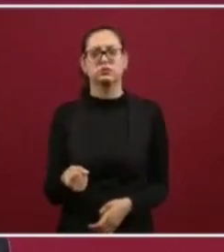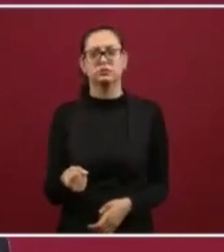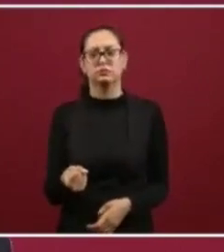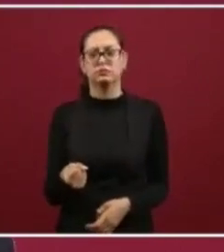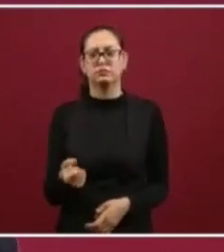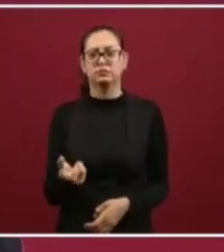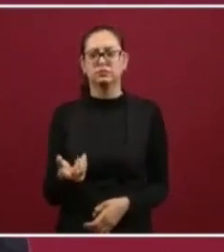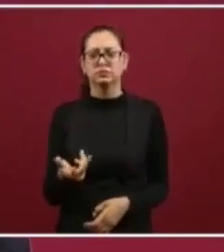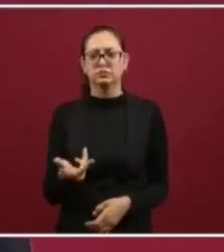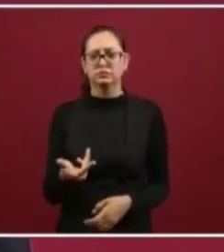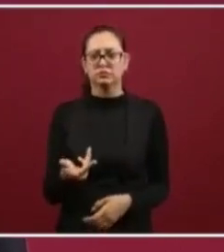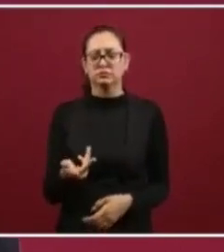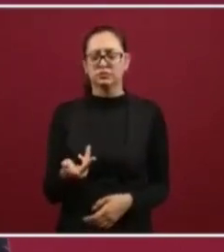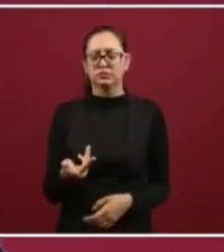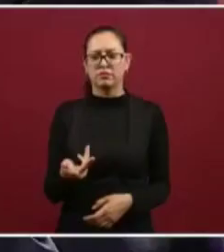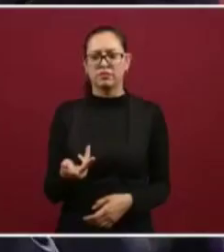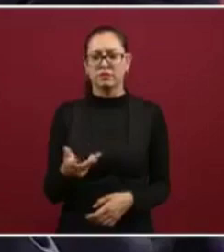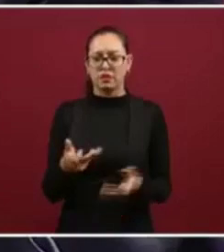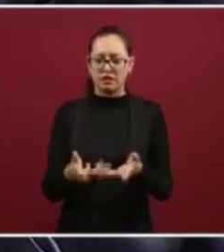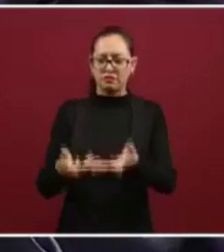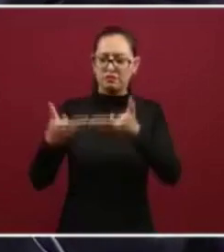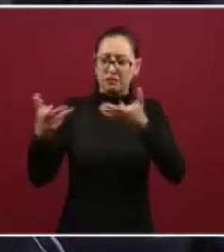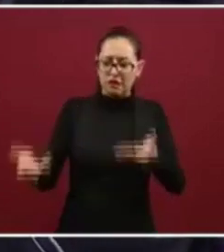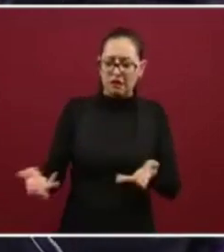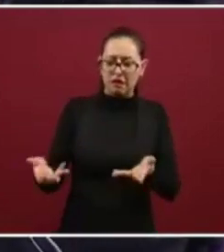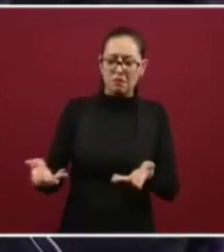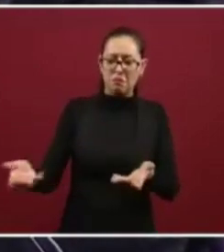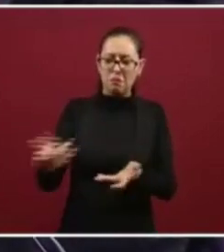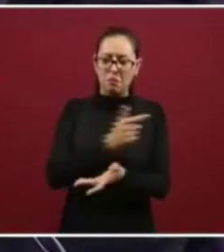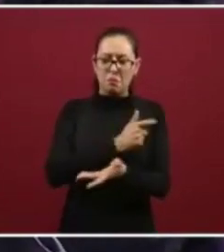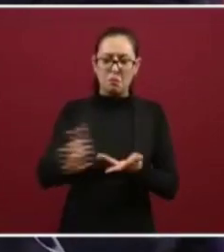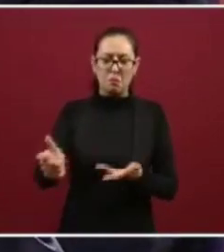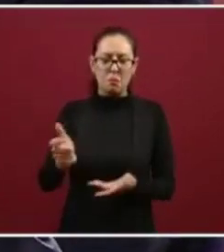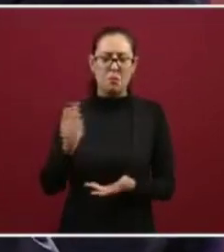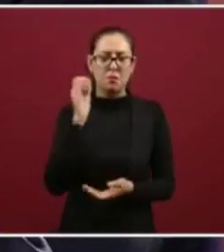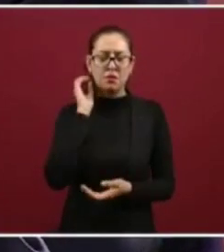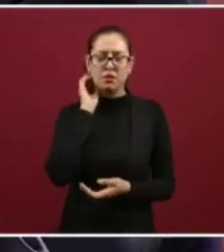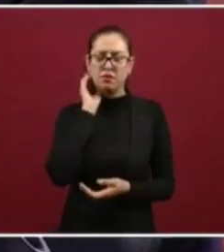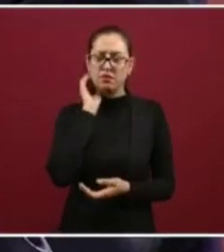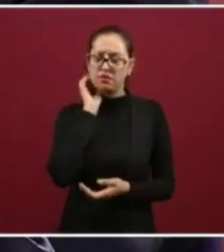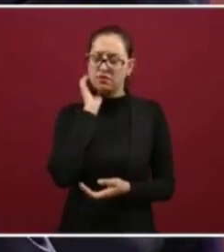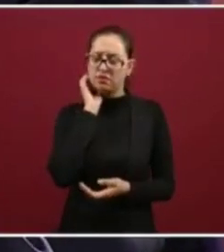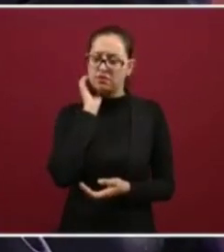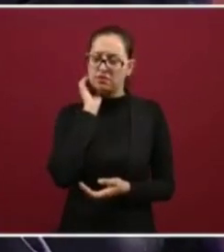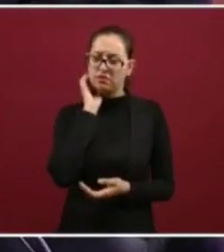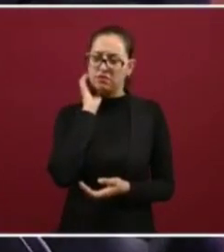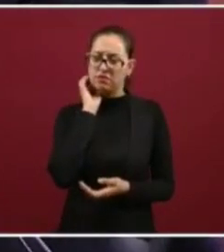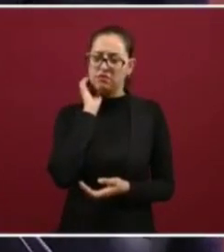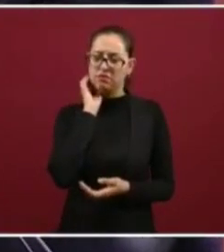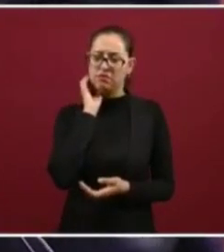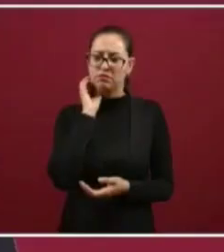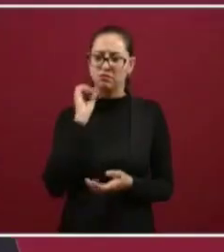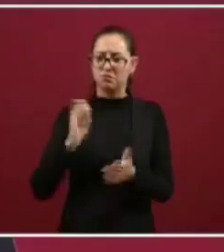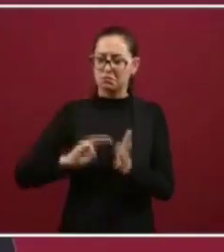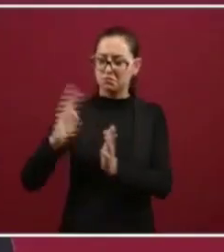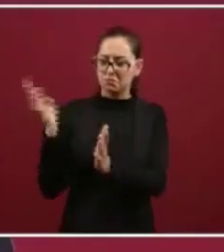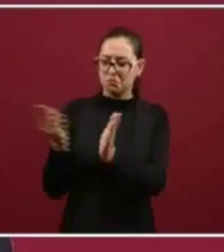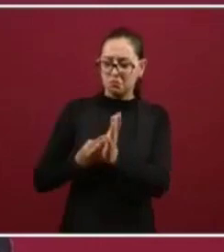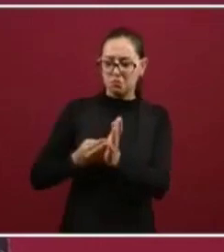se paga la indemnización y vuelven a parar para